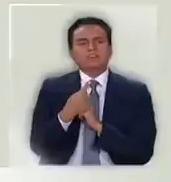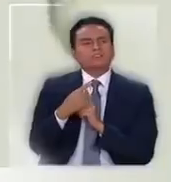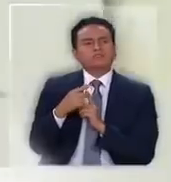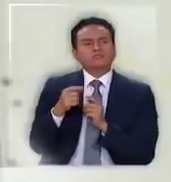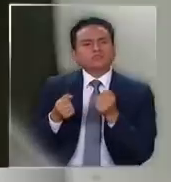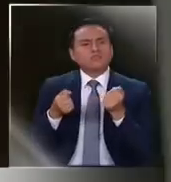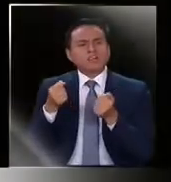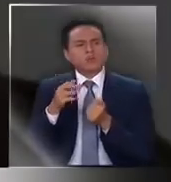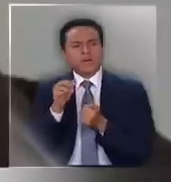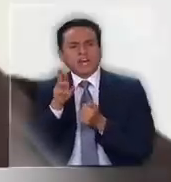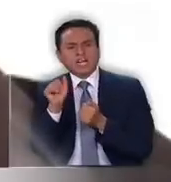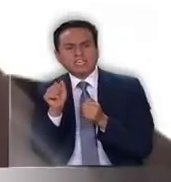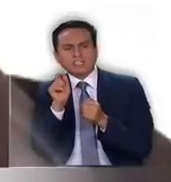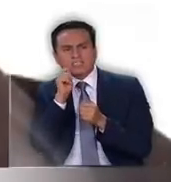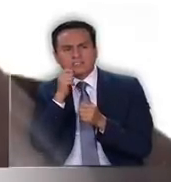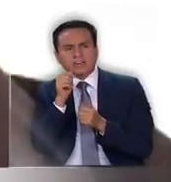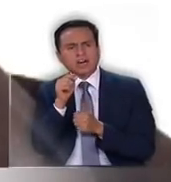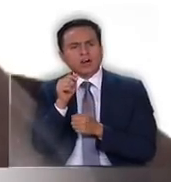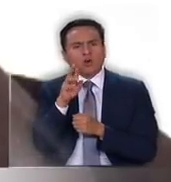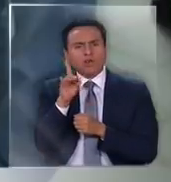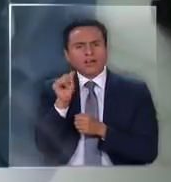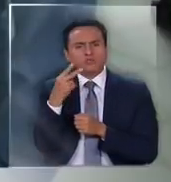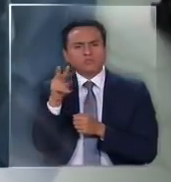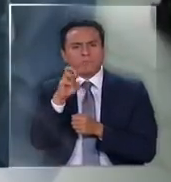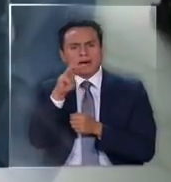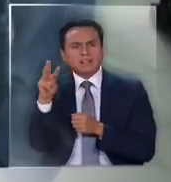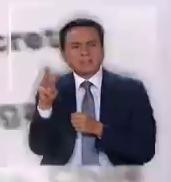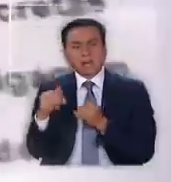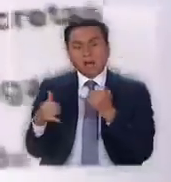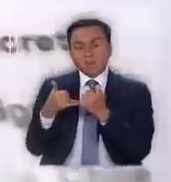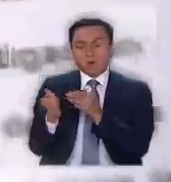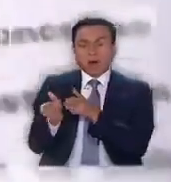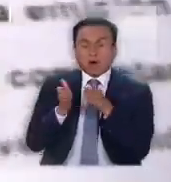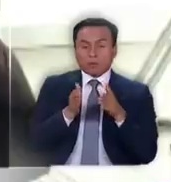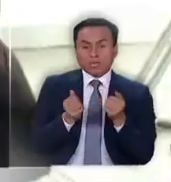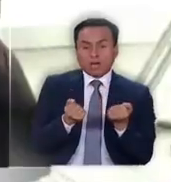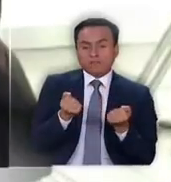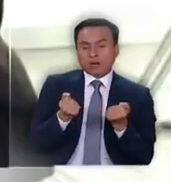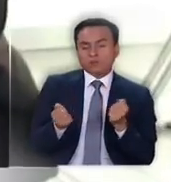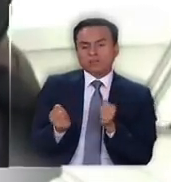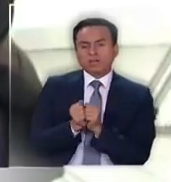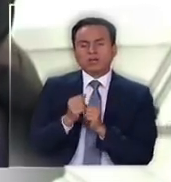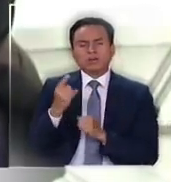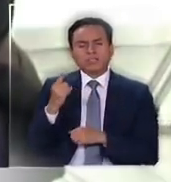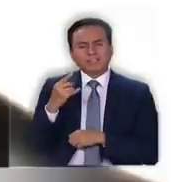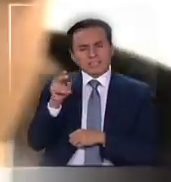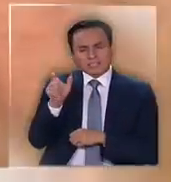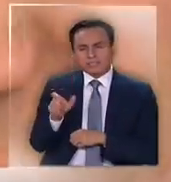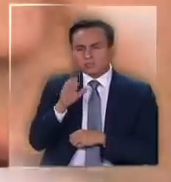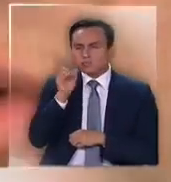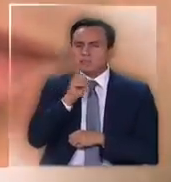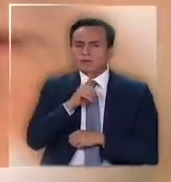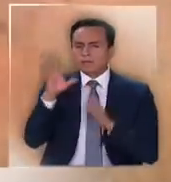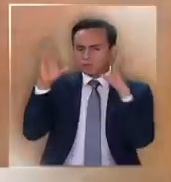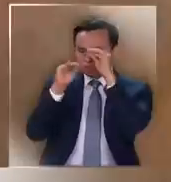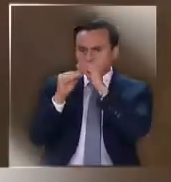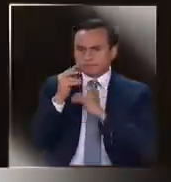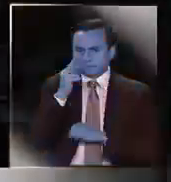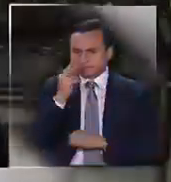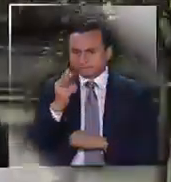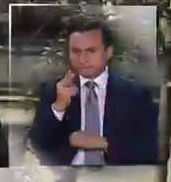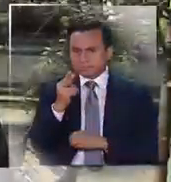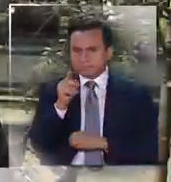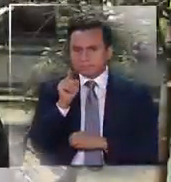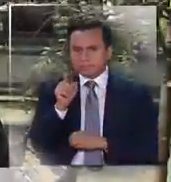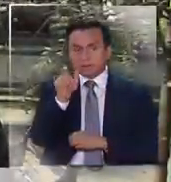ese entonces y a Gerardo Roa y sus padres, el amigo que acompañaba al universitario penquista la noche en que fue visto por última vez. Es